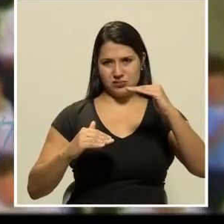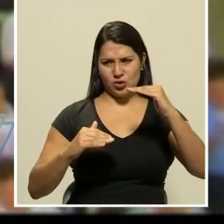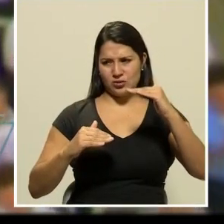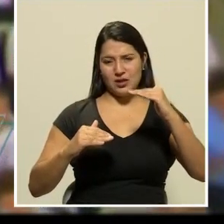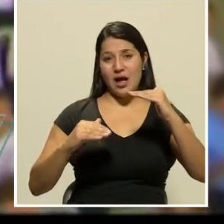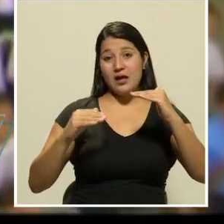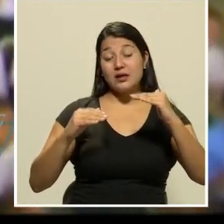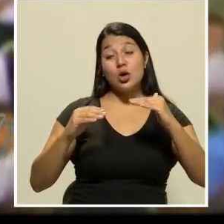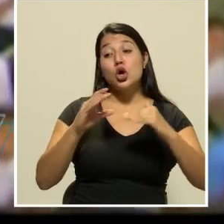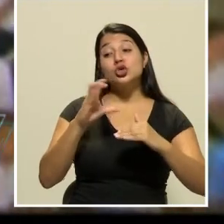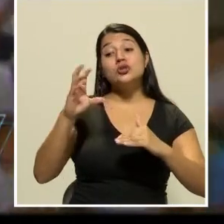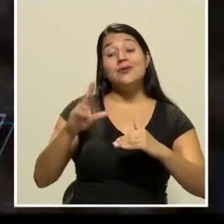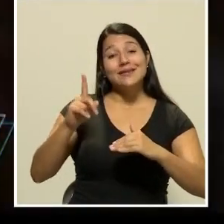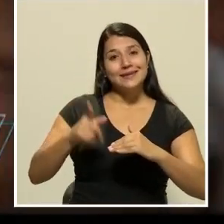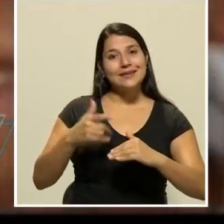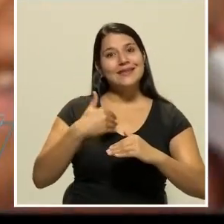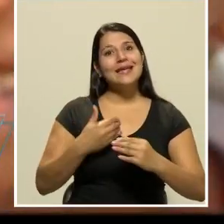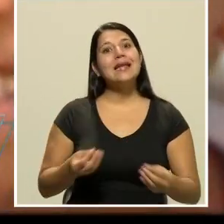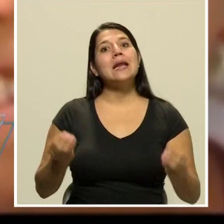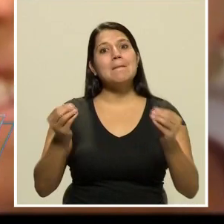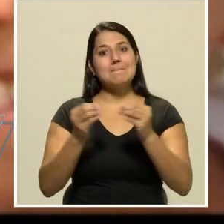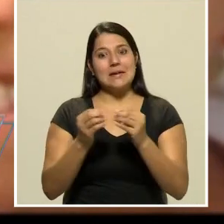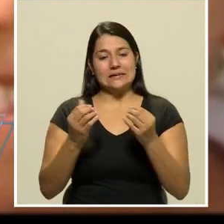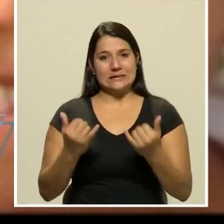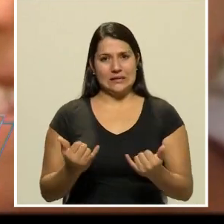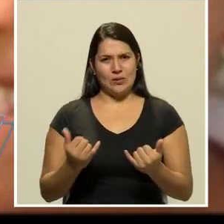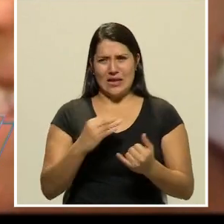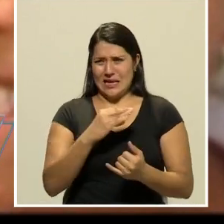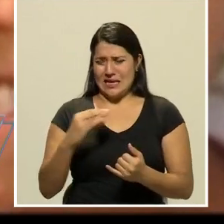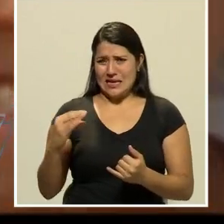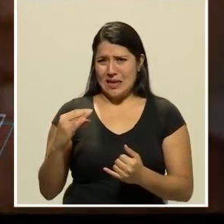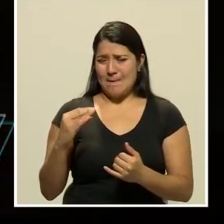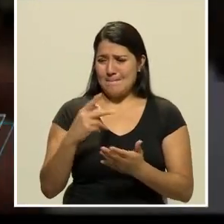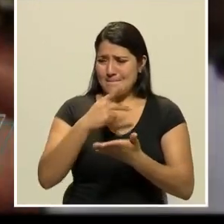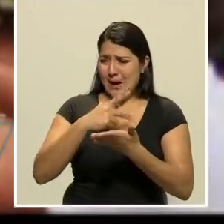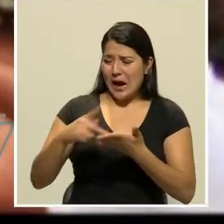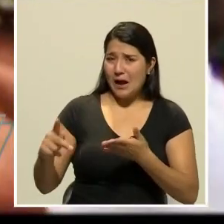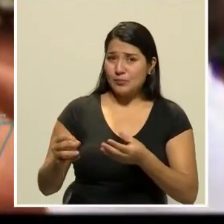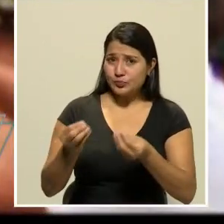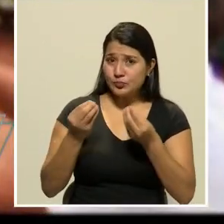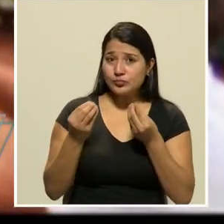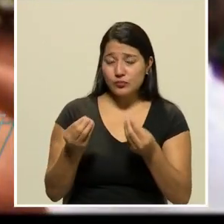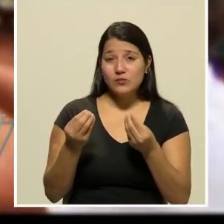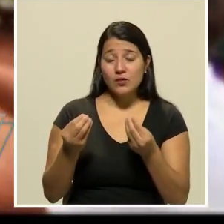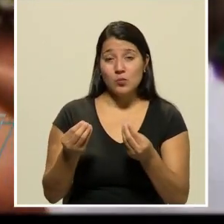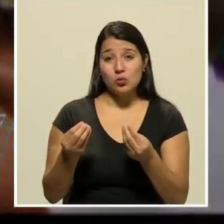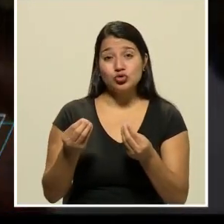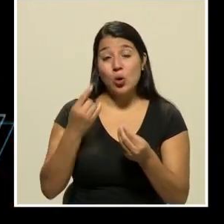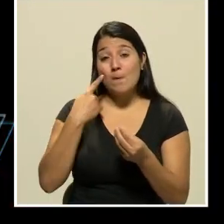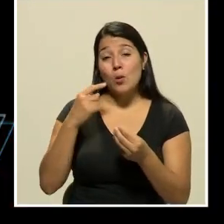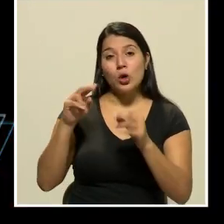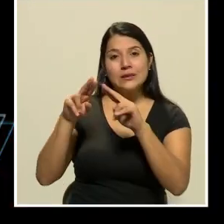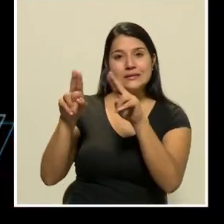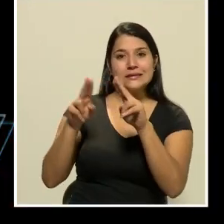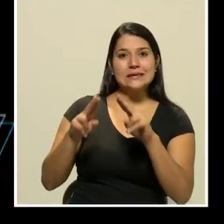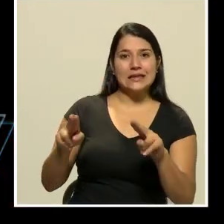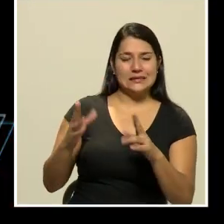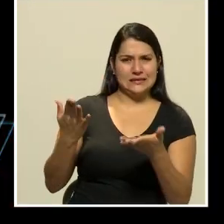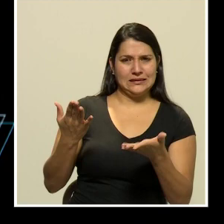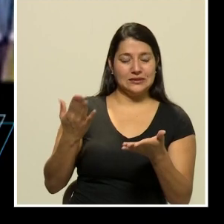ya. Y estamos pagando cantidades importantes, qué sé yo, por